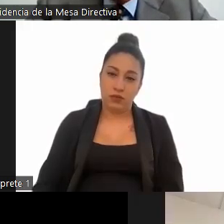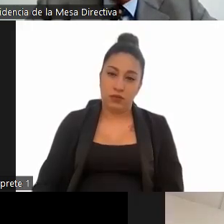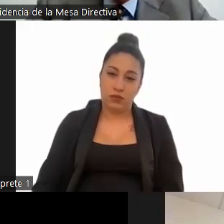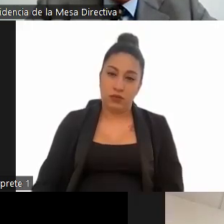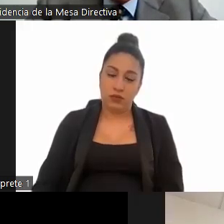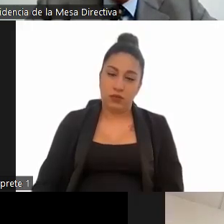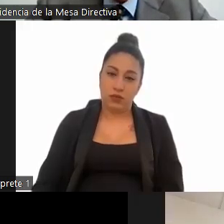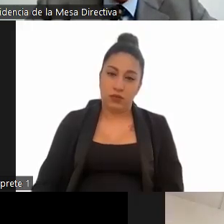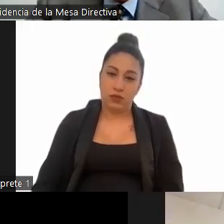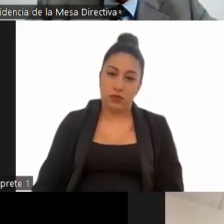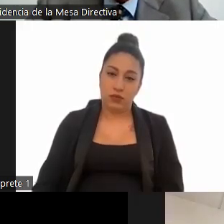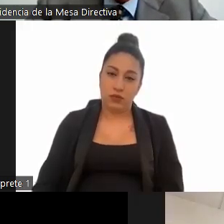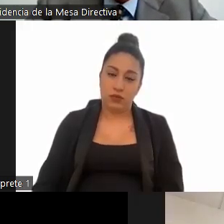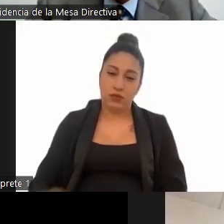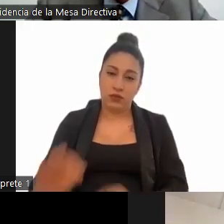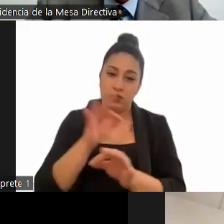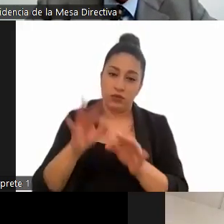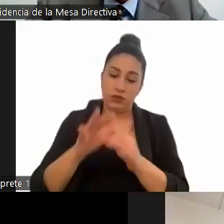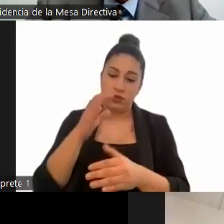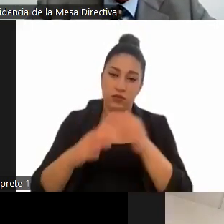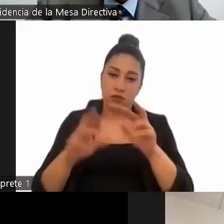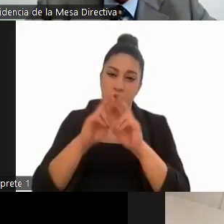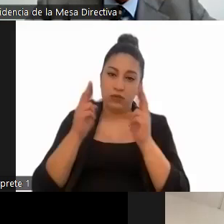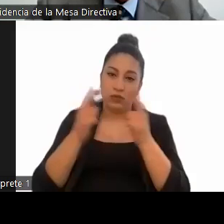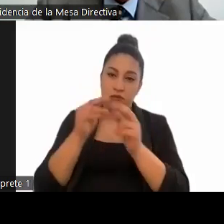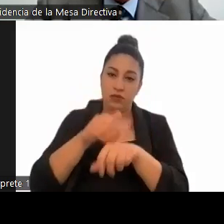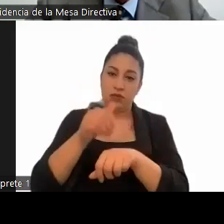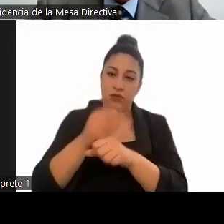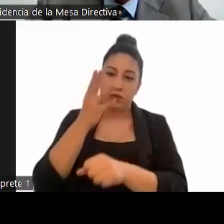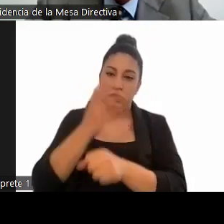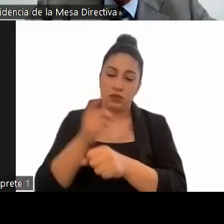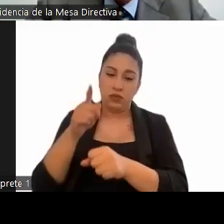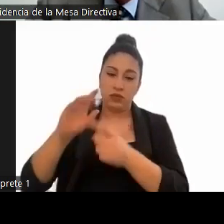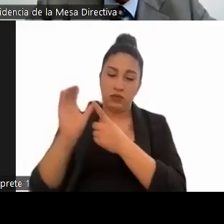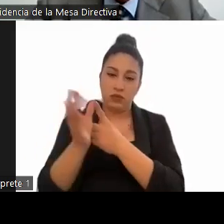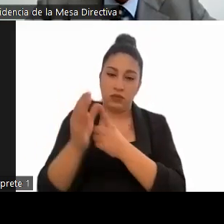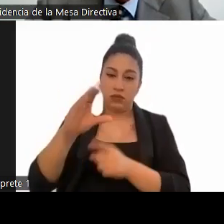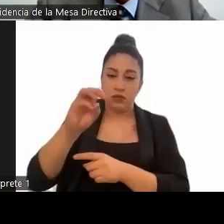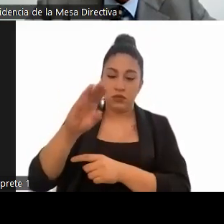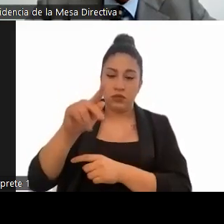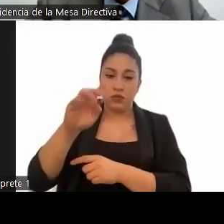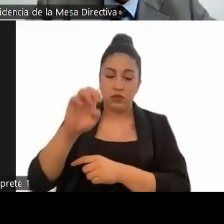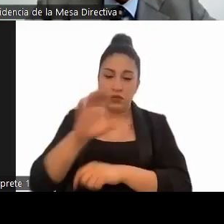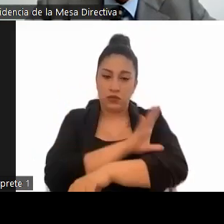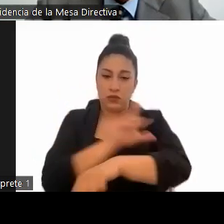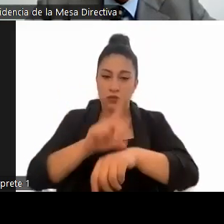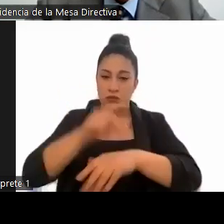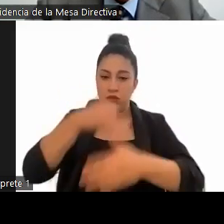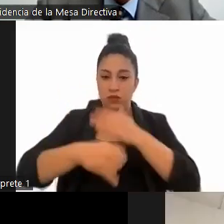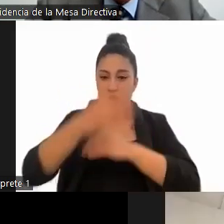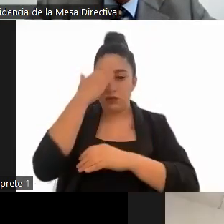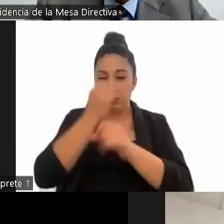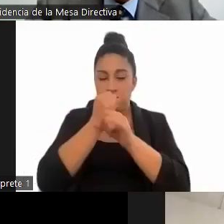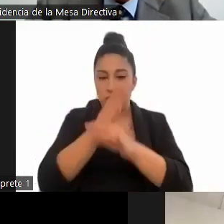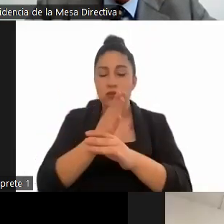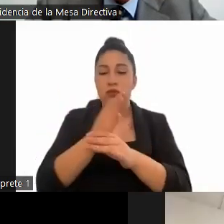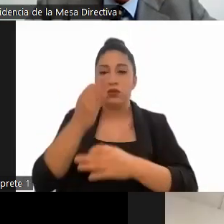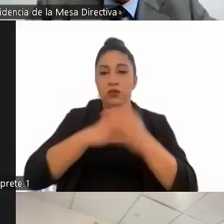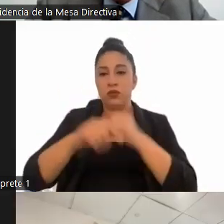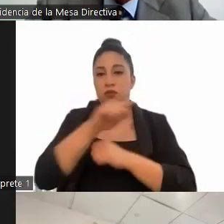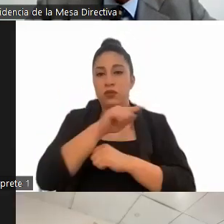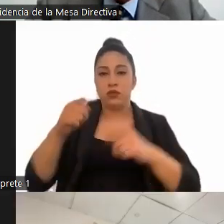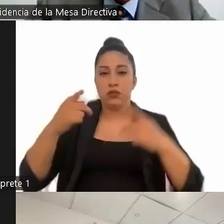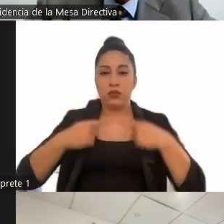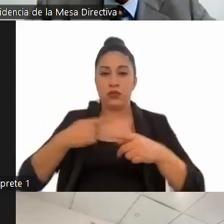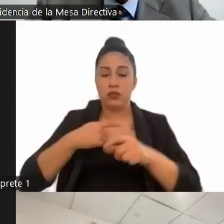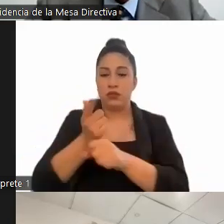Se da por concluida la cuarta sesión extraordinaria del Comité de Transparencia del Congreso de la Ciudad de México, segunda legislatura. Agradeciendo a todos los presentes